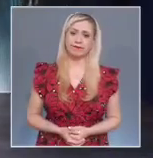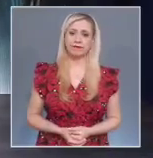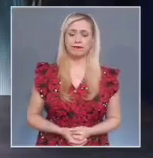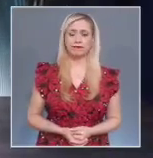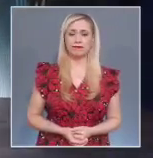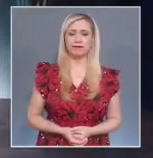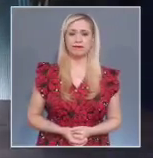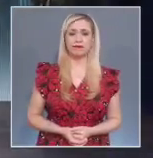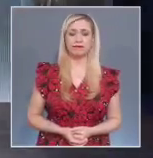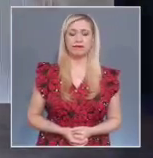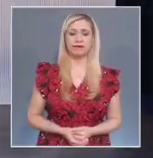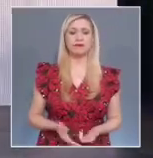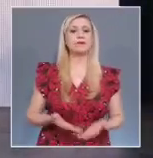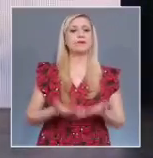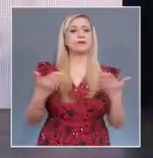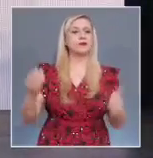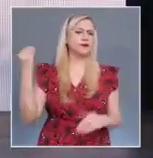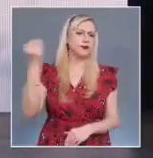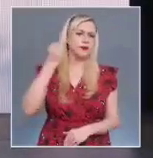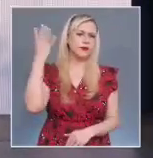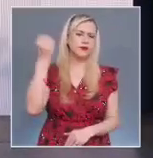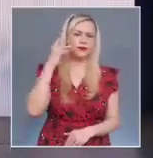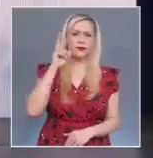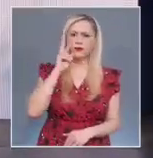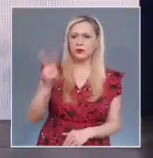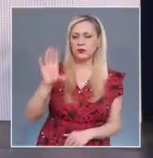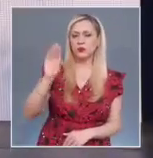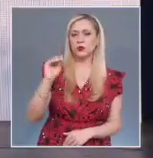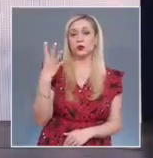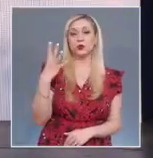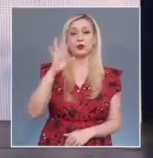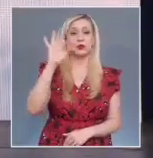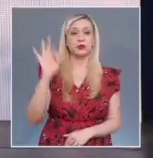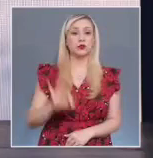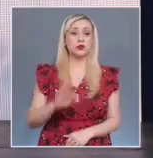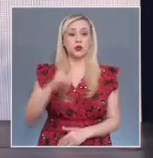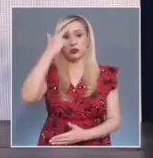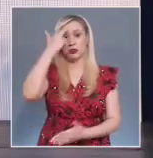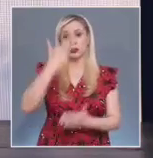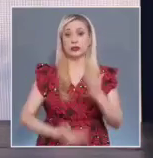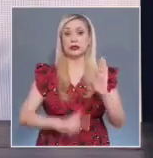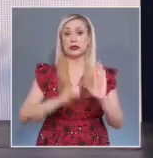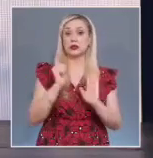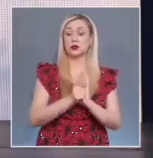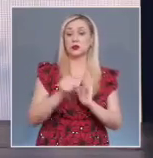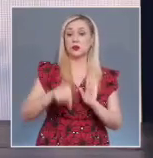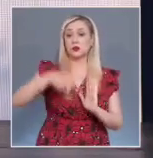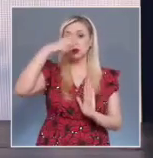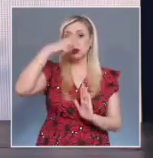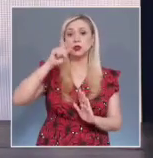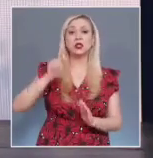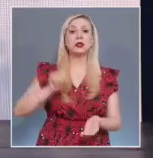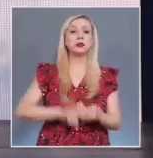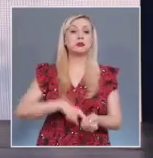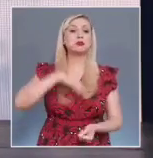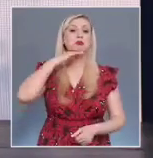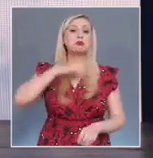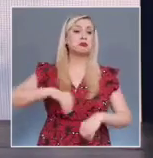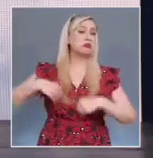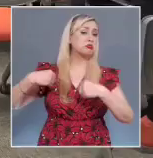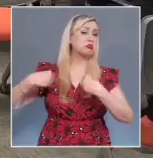Y durante un foro se advirtió que el 94% de los delitos que se registran en México quedan en la impunidad, ya que no se denuncian.